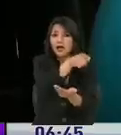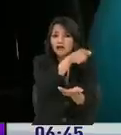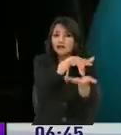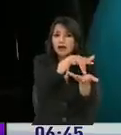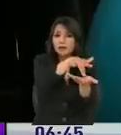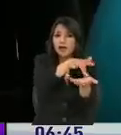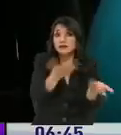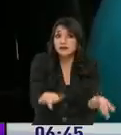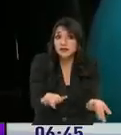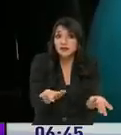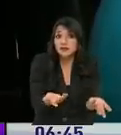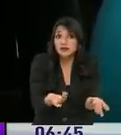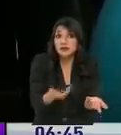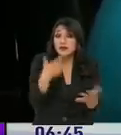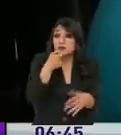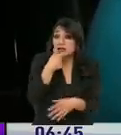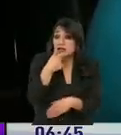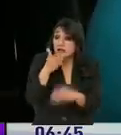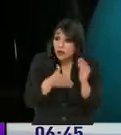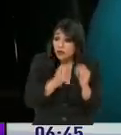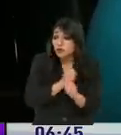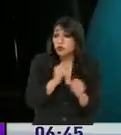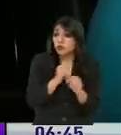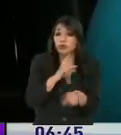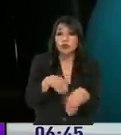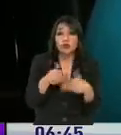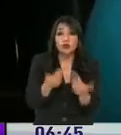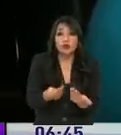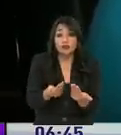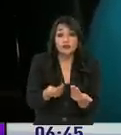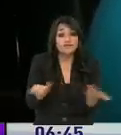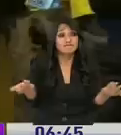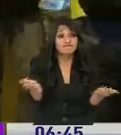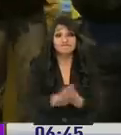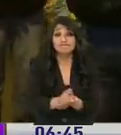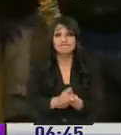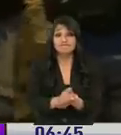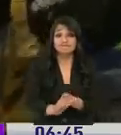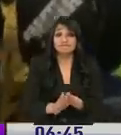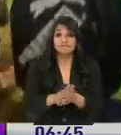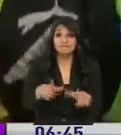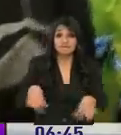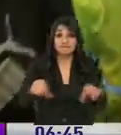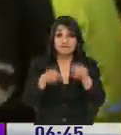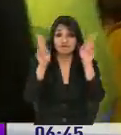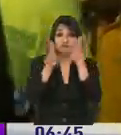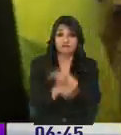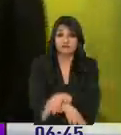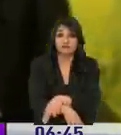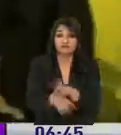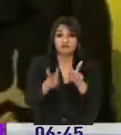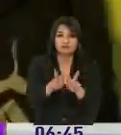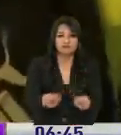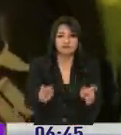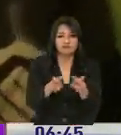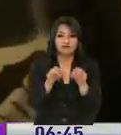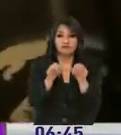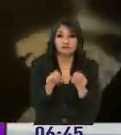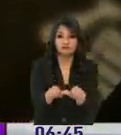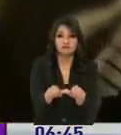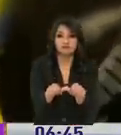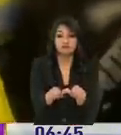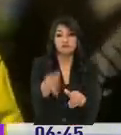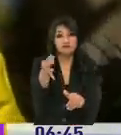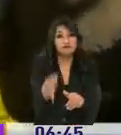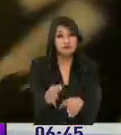ya caducados, porque se le puede costar hasta la vida a uno también. El lugar fue clausurado y las investigaciones continúan para